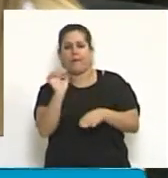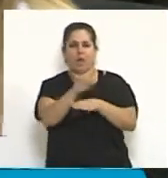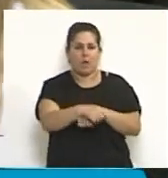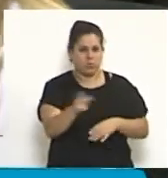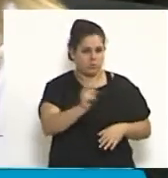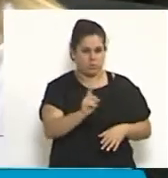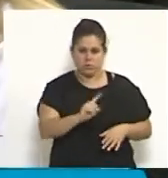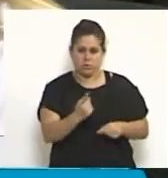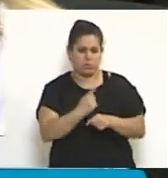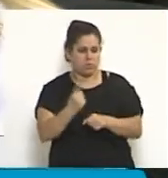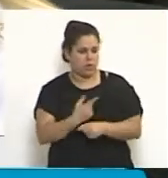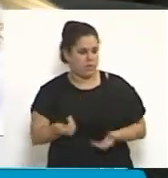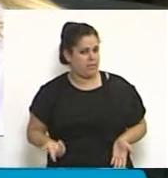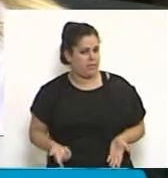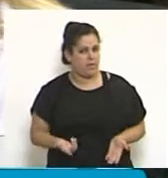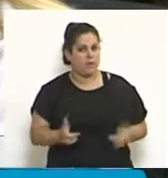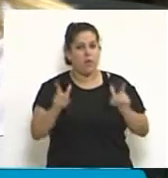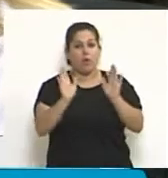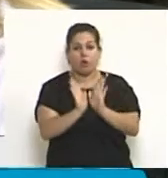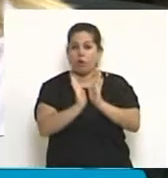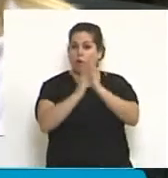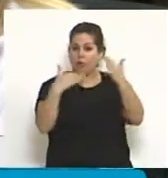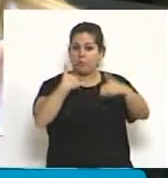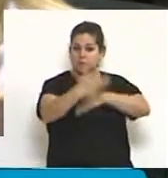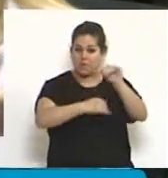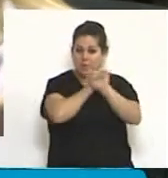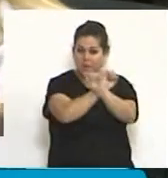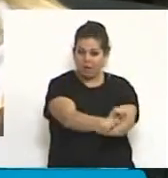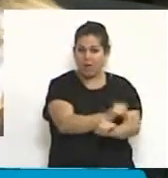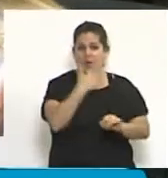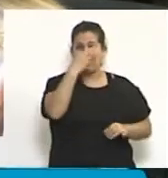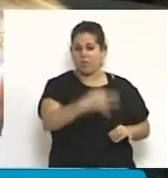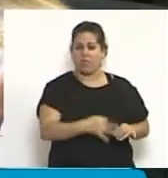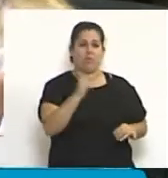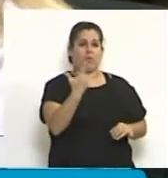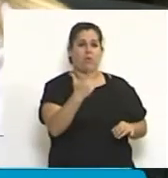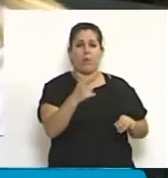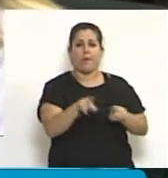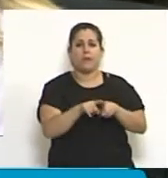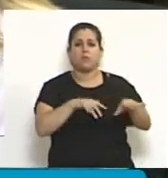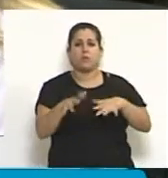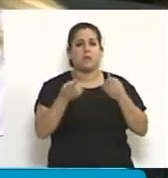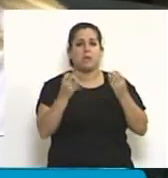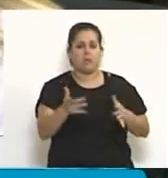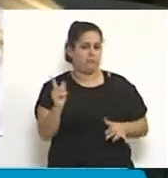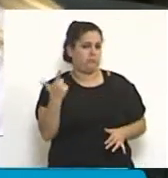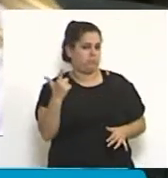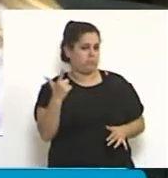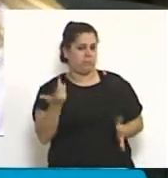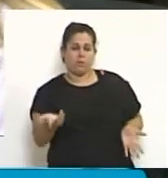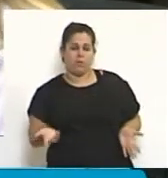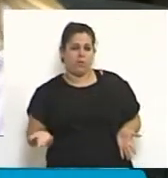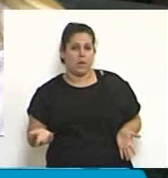a este tipo de cuestiones. El Código no cuenta ni siquiera con un buen diagnóstico de situación que nos